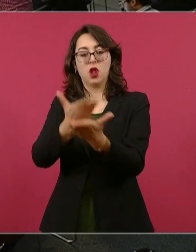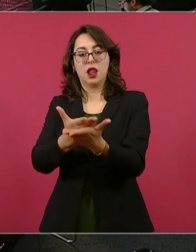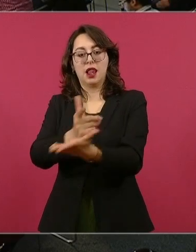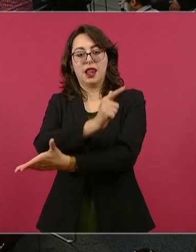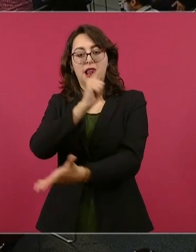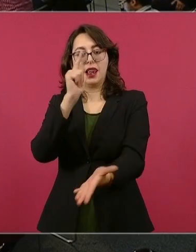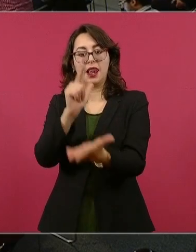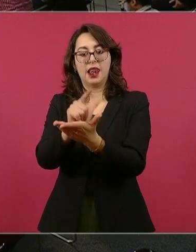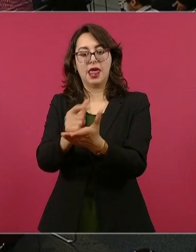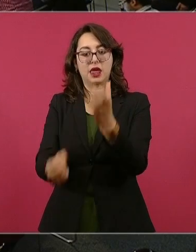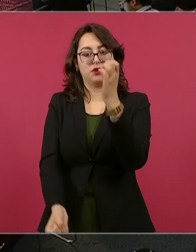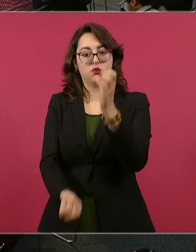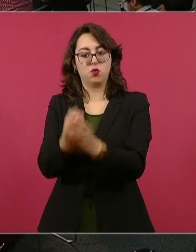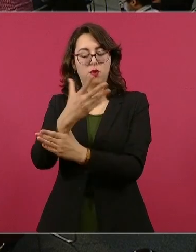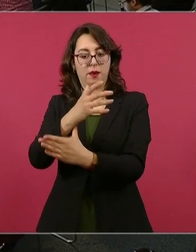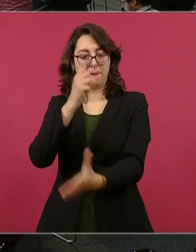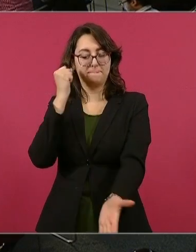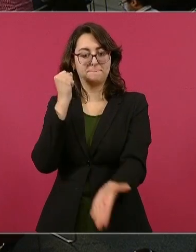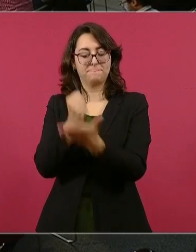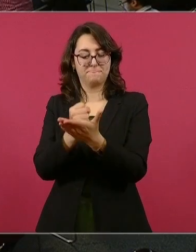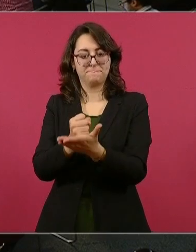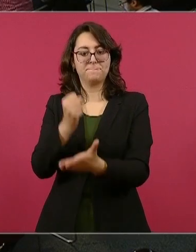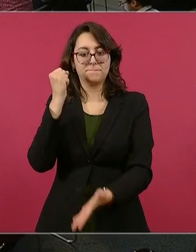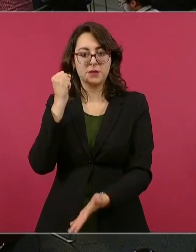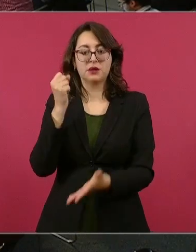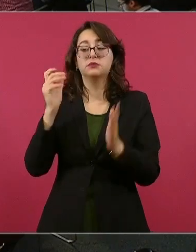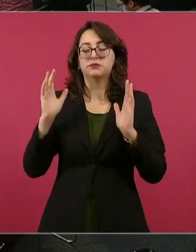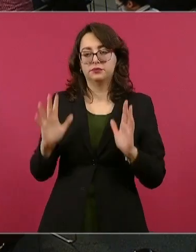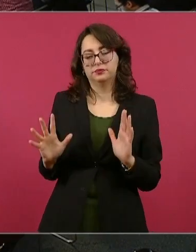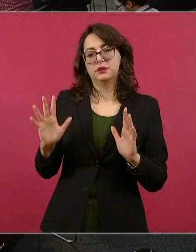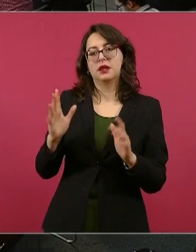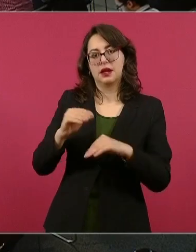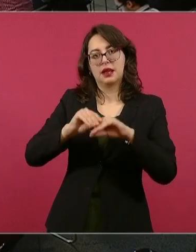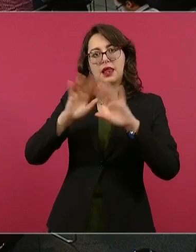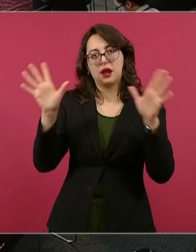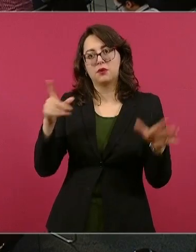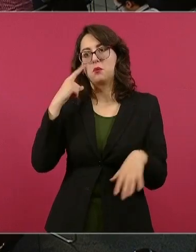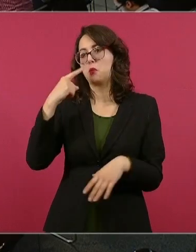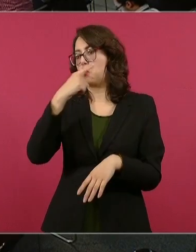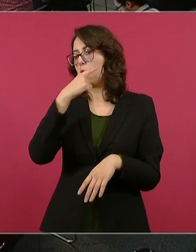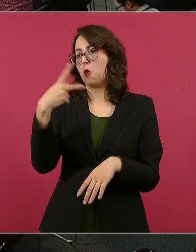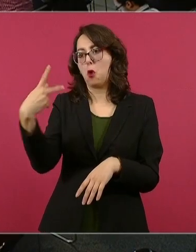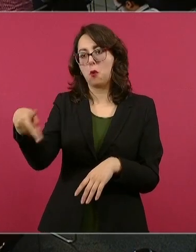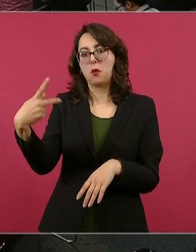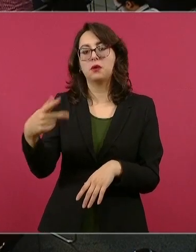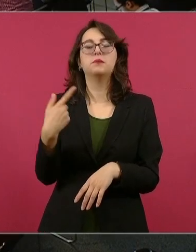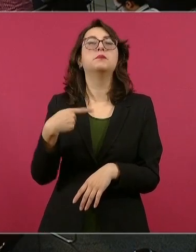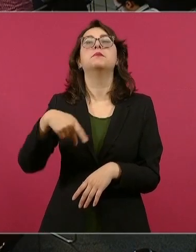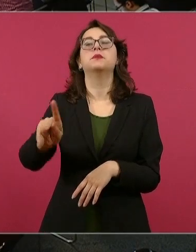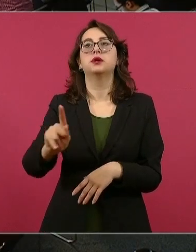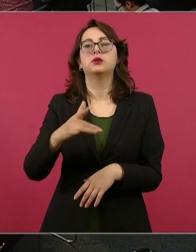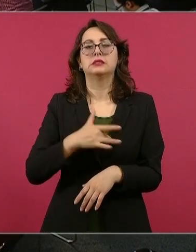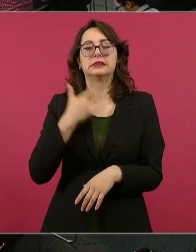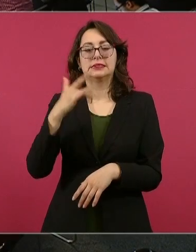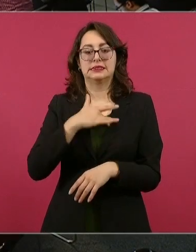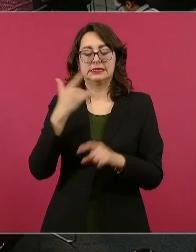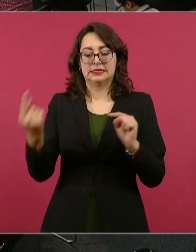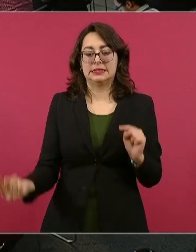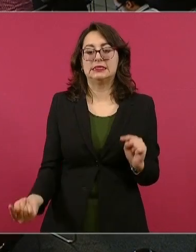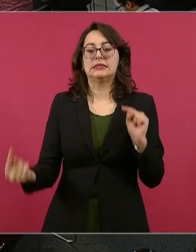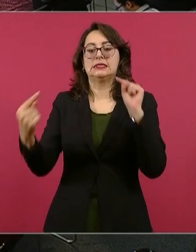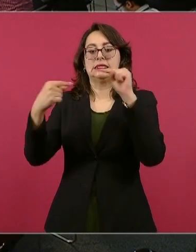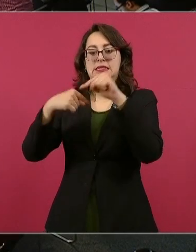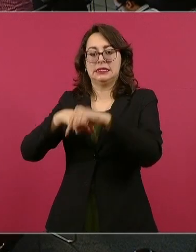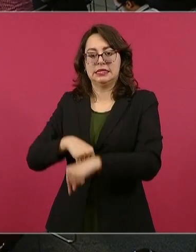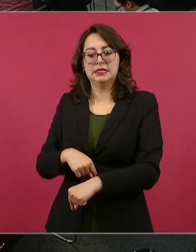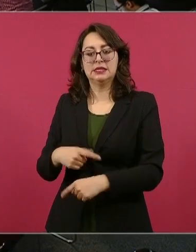esta ley y que sea, bueno, que eventualmente lo decidan los del Congreso, pero creo que es sensibilidad a través de